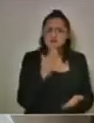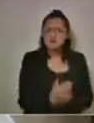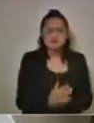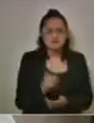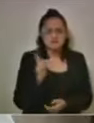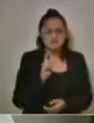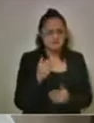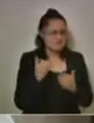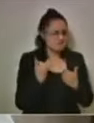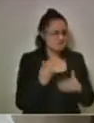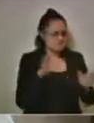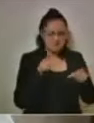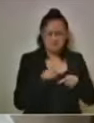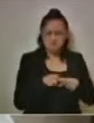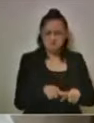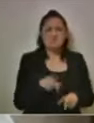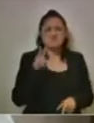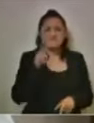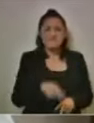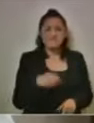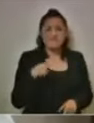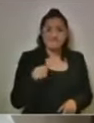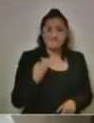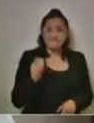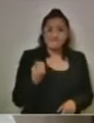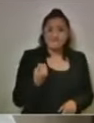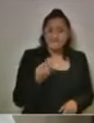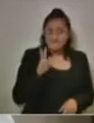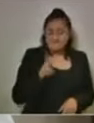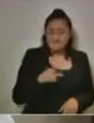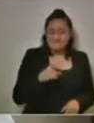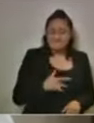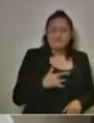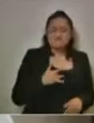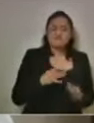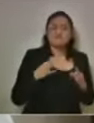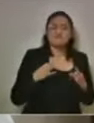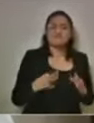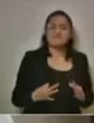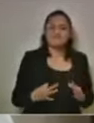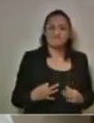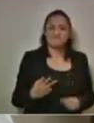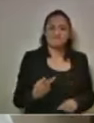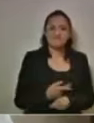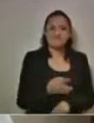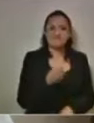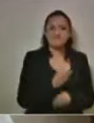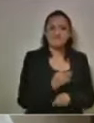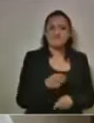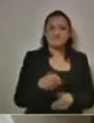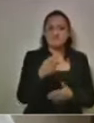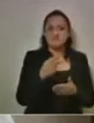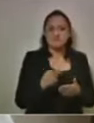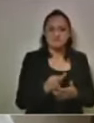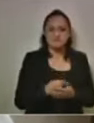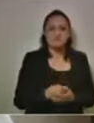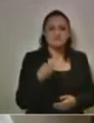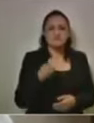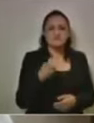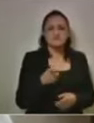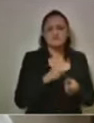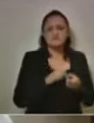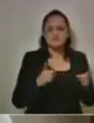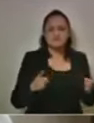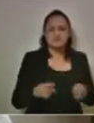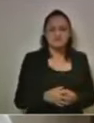parar no va a parar y me siento muy muy satisfecho por este programa que ese